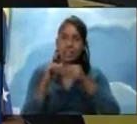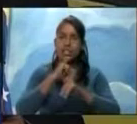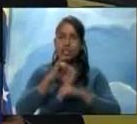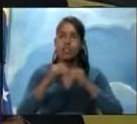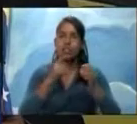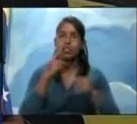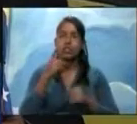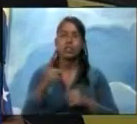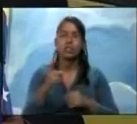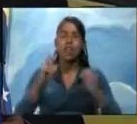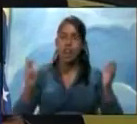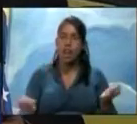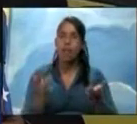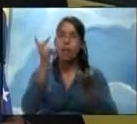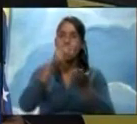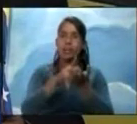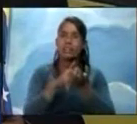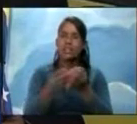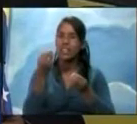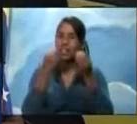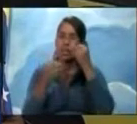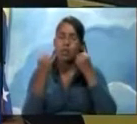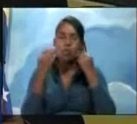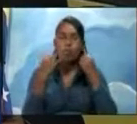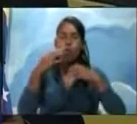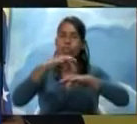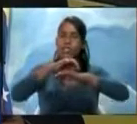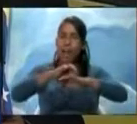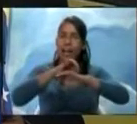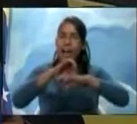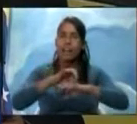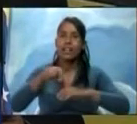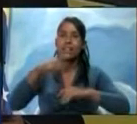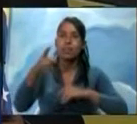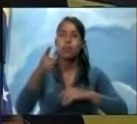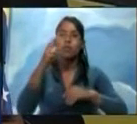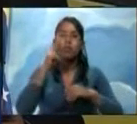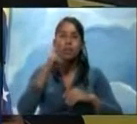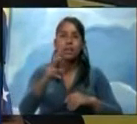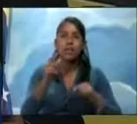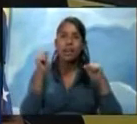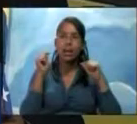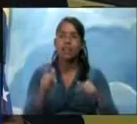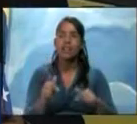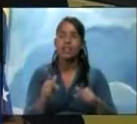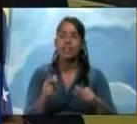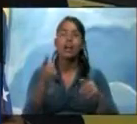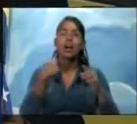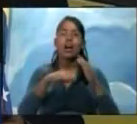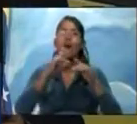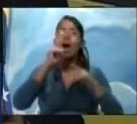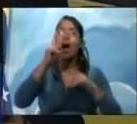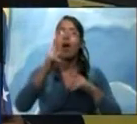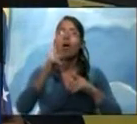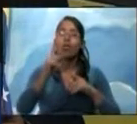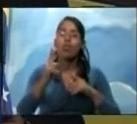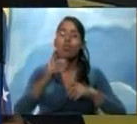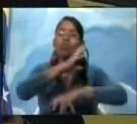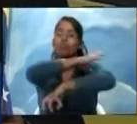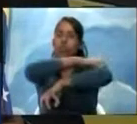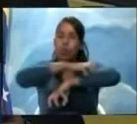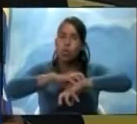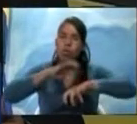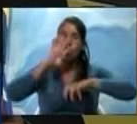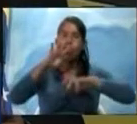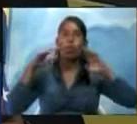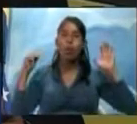así: levántate, devora mucha carne. Después de esto miré, y aquí otra semejante a un leopardo con